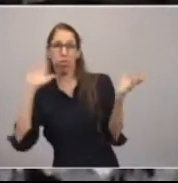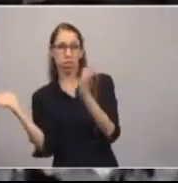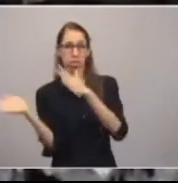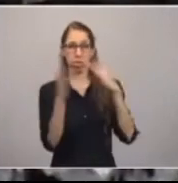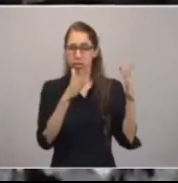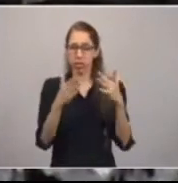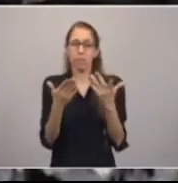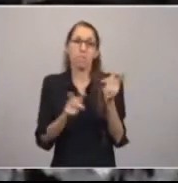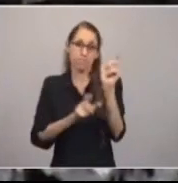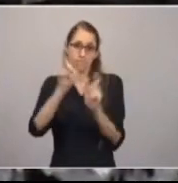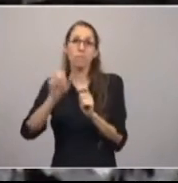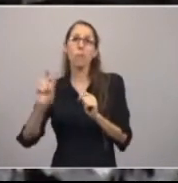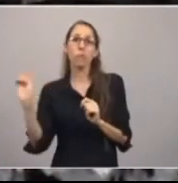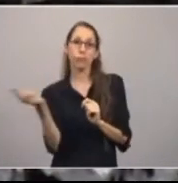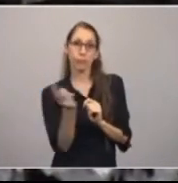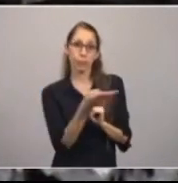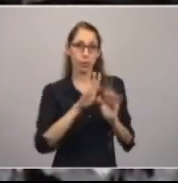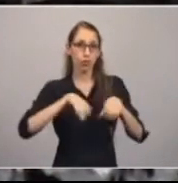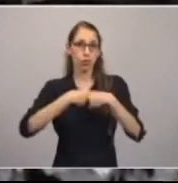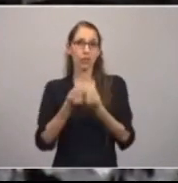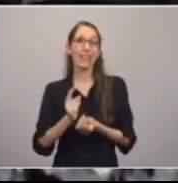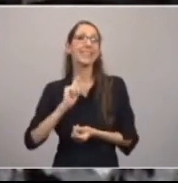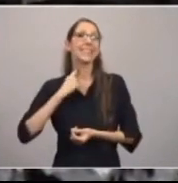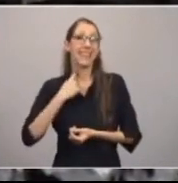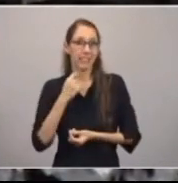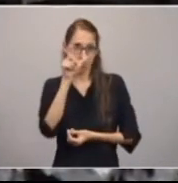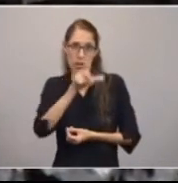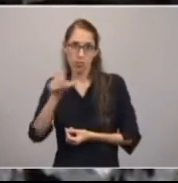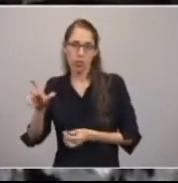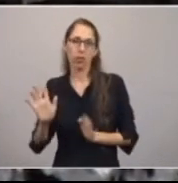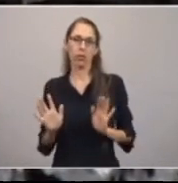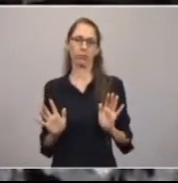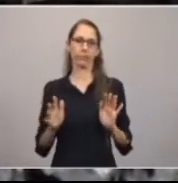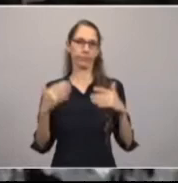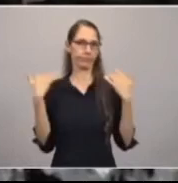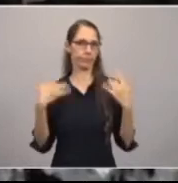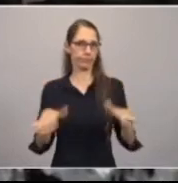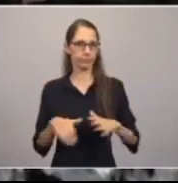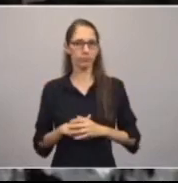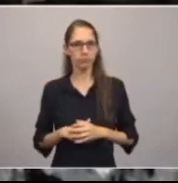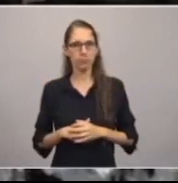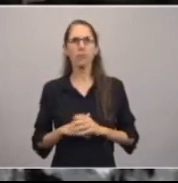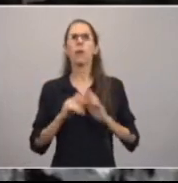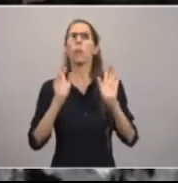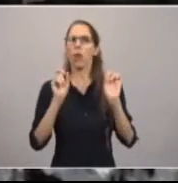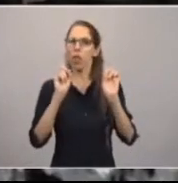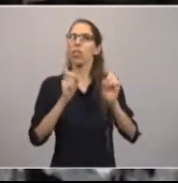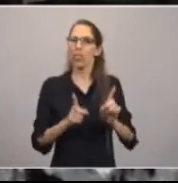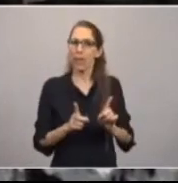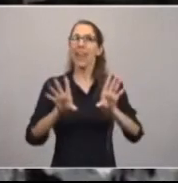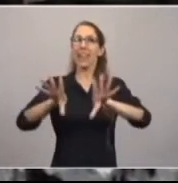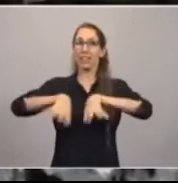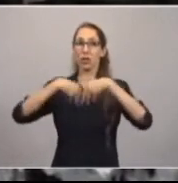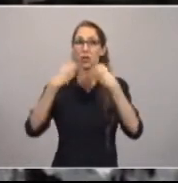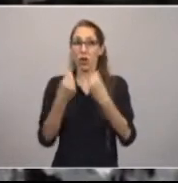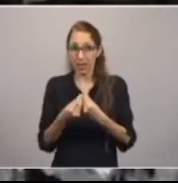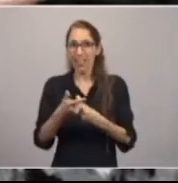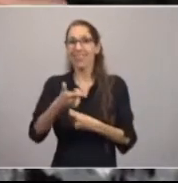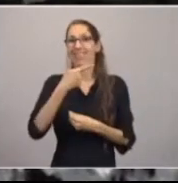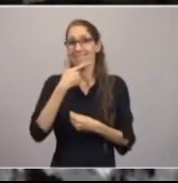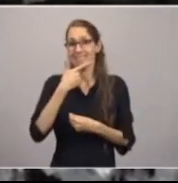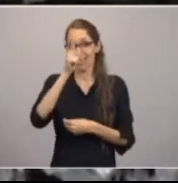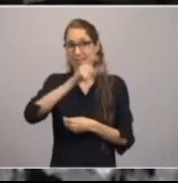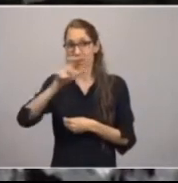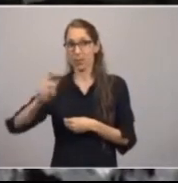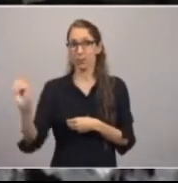Bahía Blanca, pero luego también 17 se contabilizaron por ese temporal en toda la provincia de Buenos Aires. Hemos